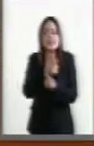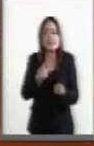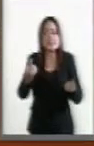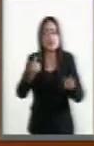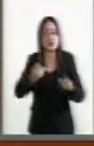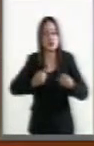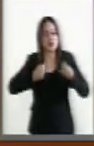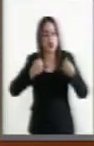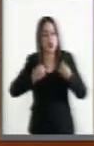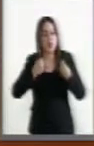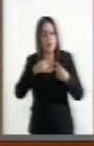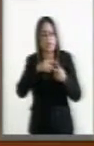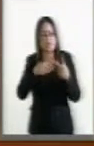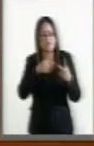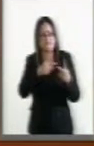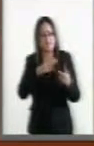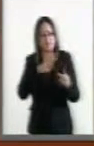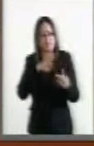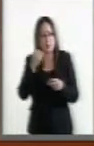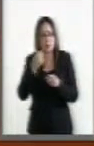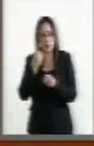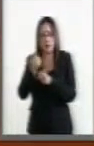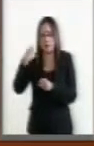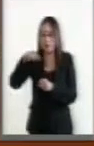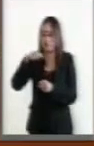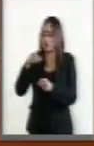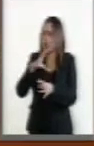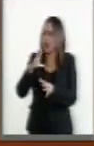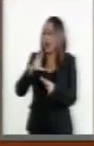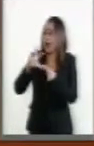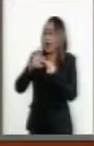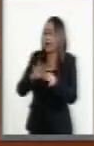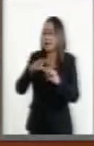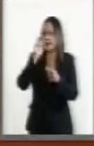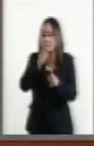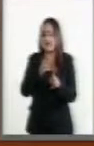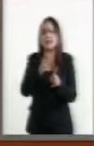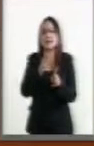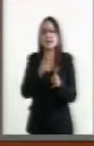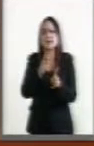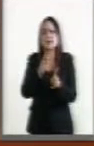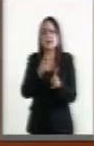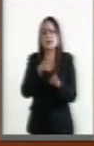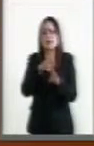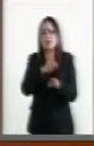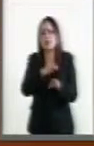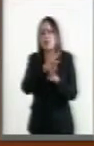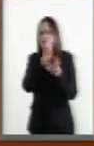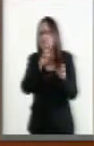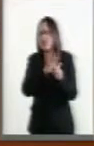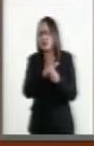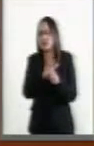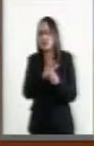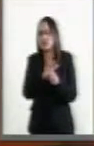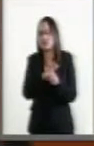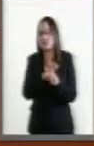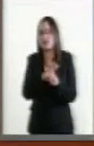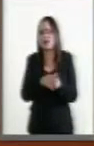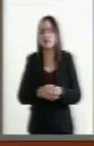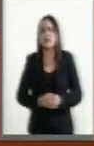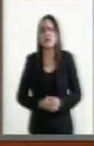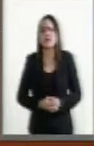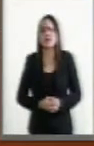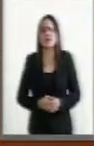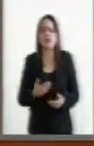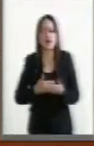y la Adolescencia para acordar los puntos en los que